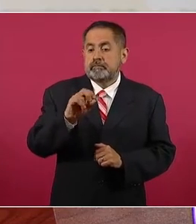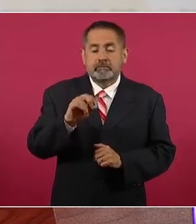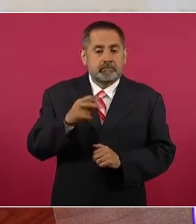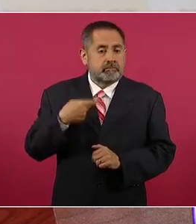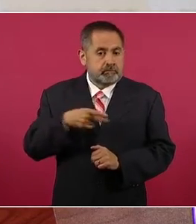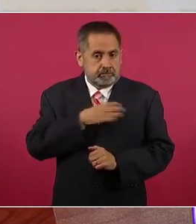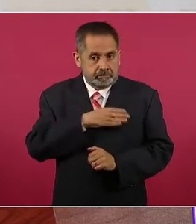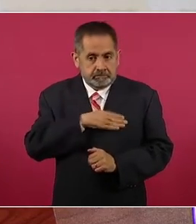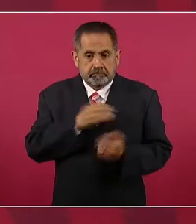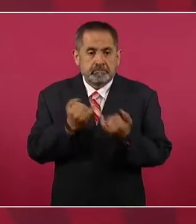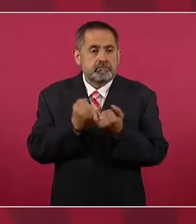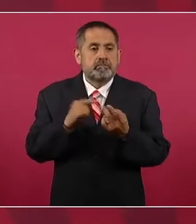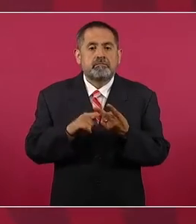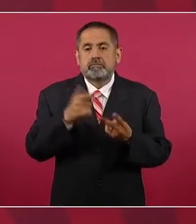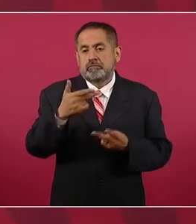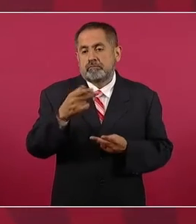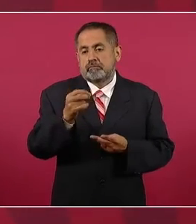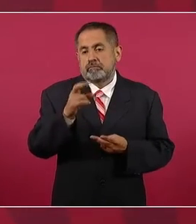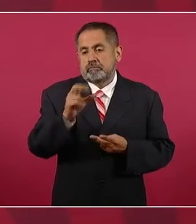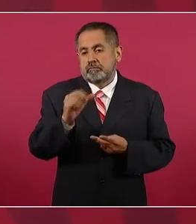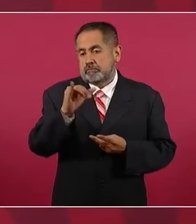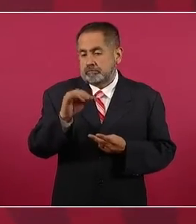como Horacio,